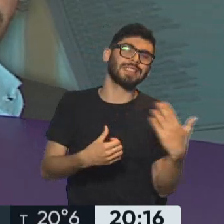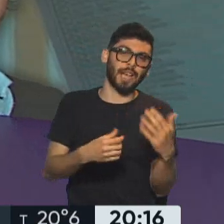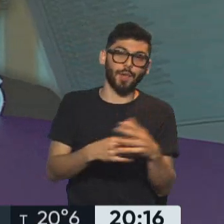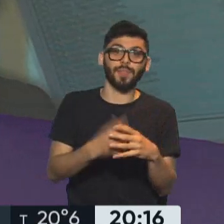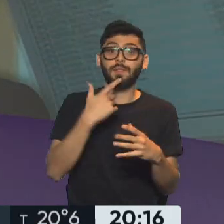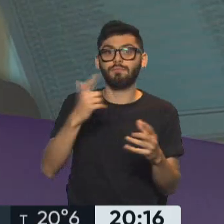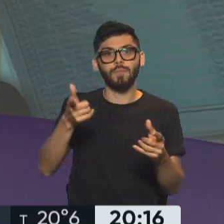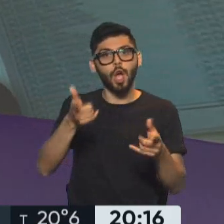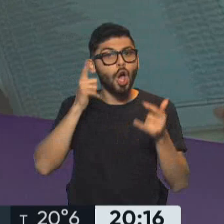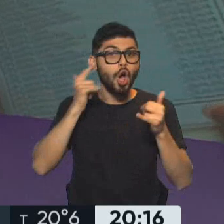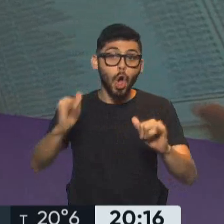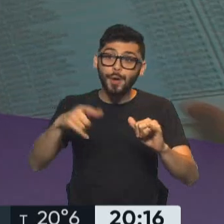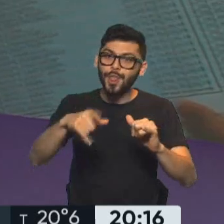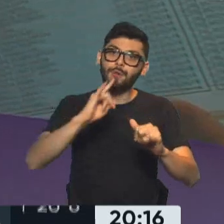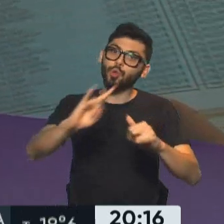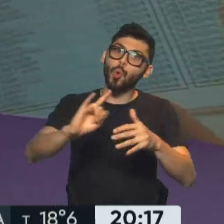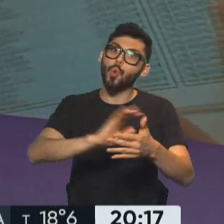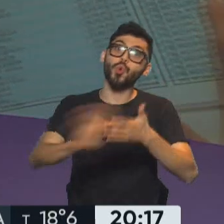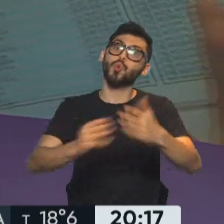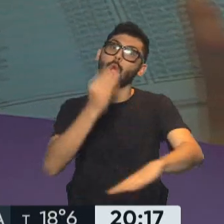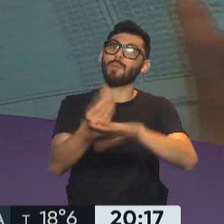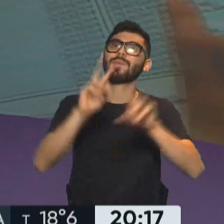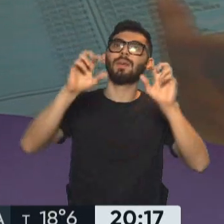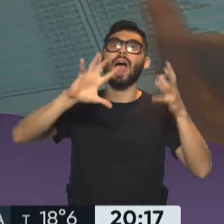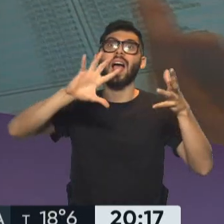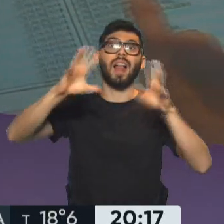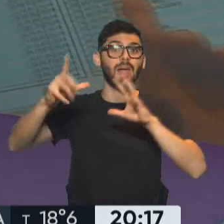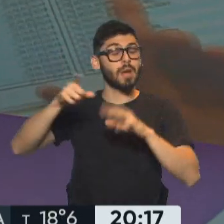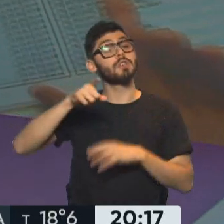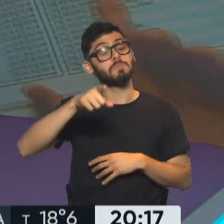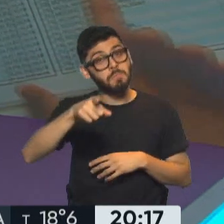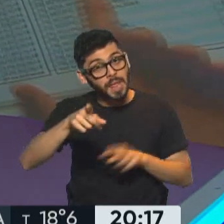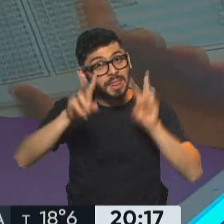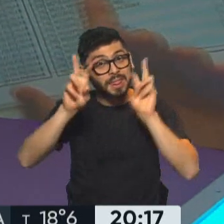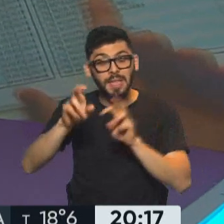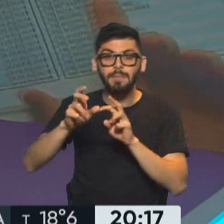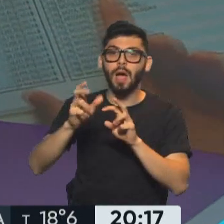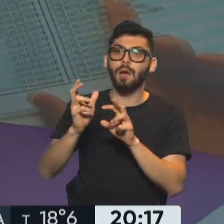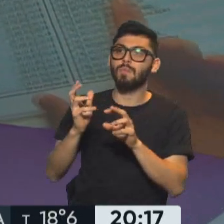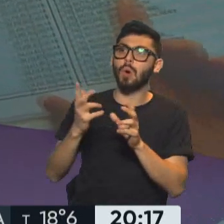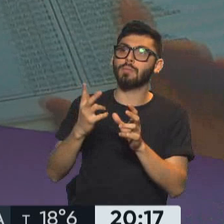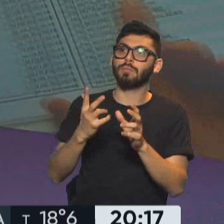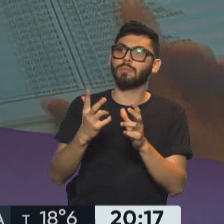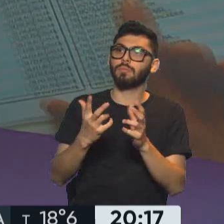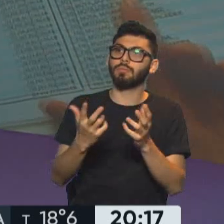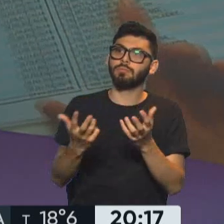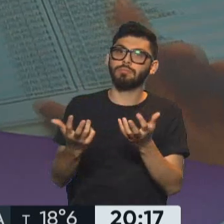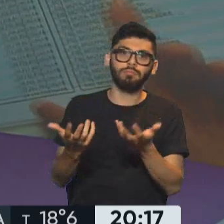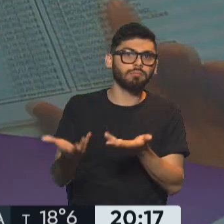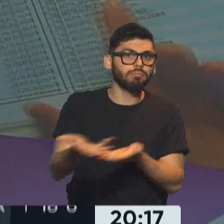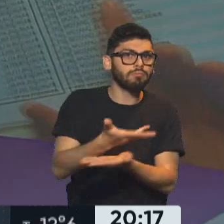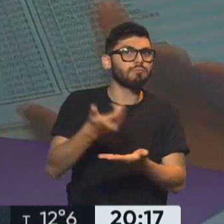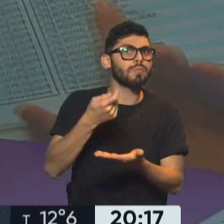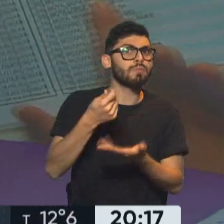que ser la vanguardia en los temas ambientales. Introduce un tema que viene bastante descuidado, ¿no?, y que me parece urgente, que es el